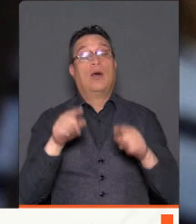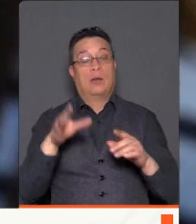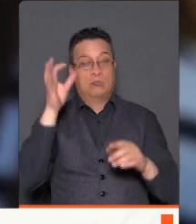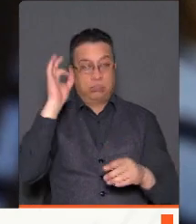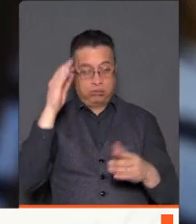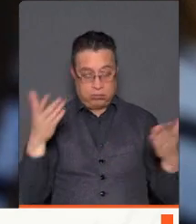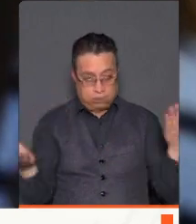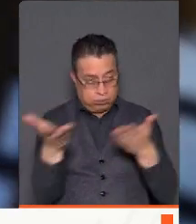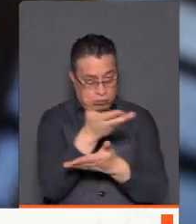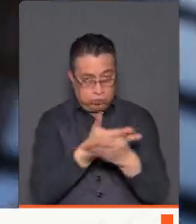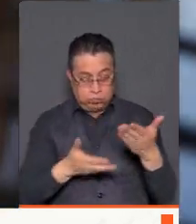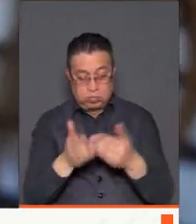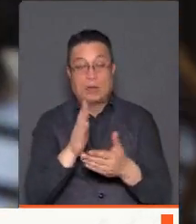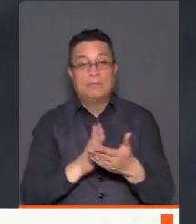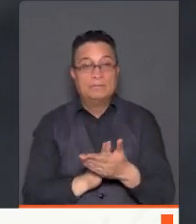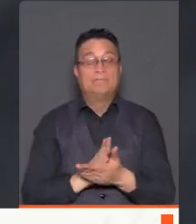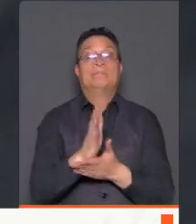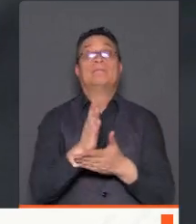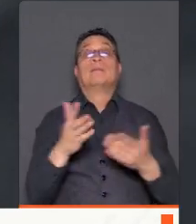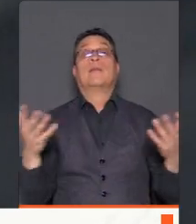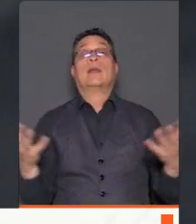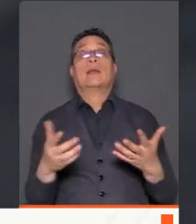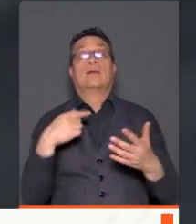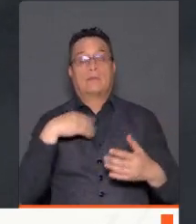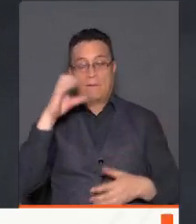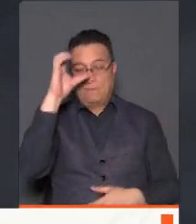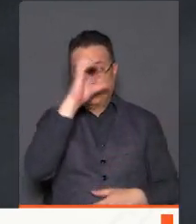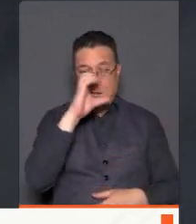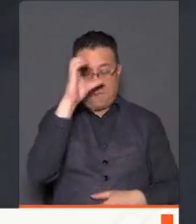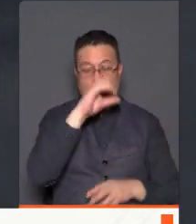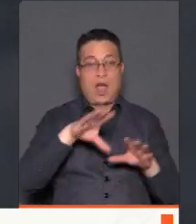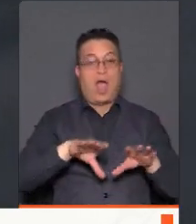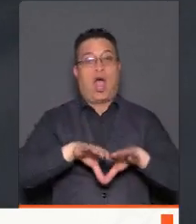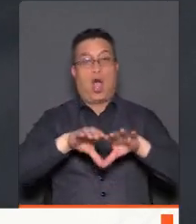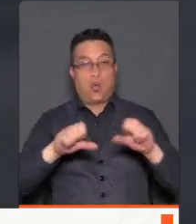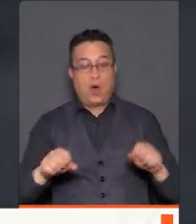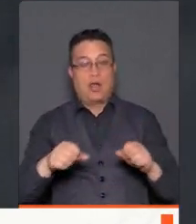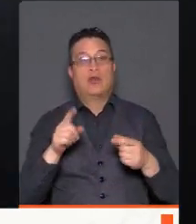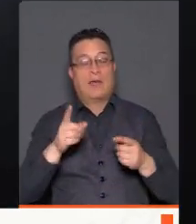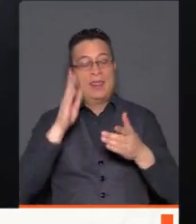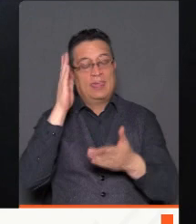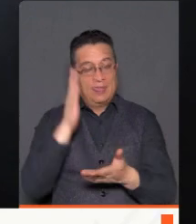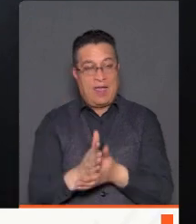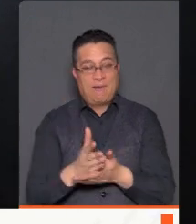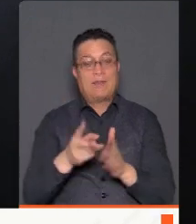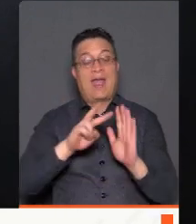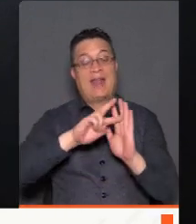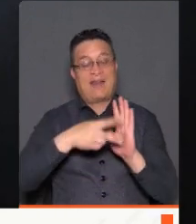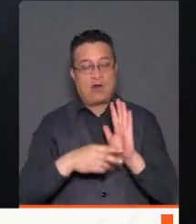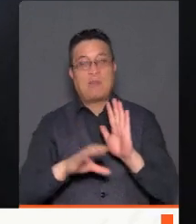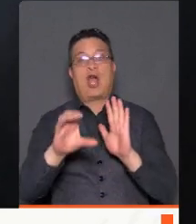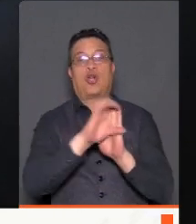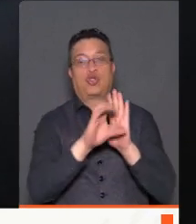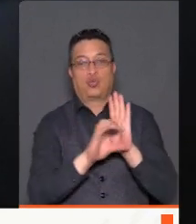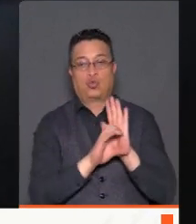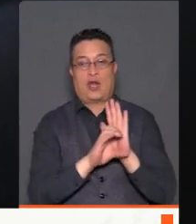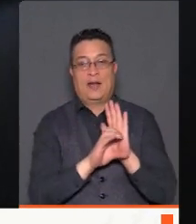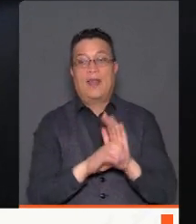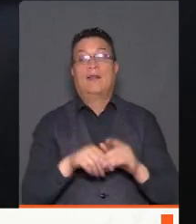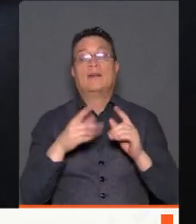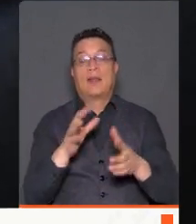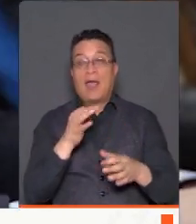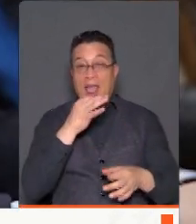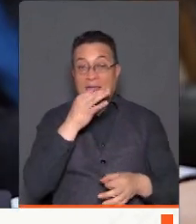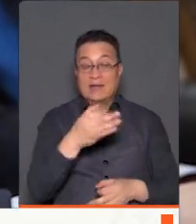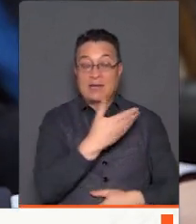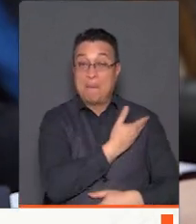empiecen a llevar adelante esta búsqueda de un acuerdo que, recordemos, tiene que hacerse a través de una reforma constitucional. Lo que ha manifestado el